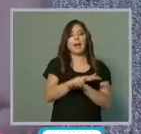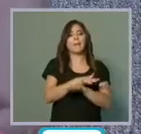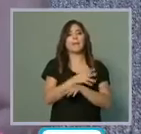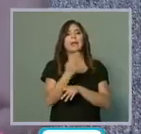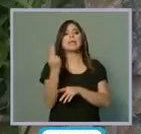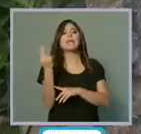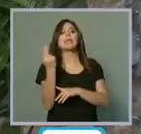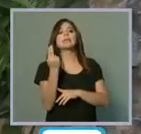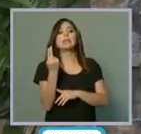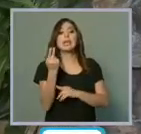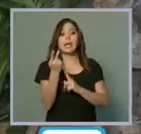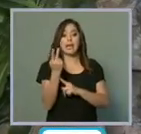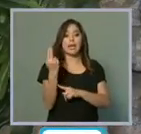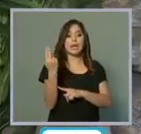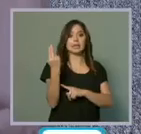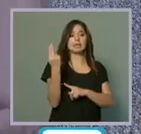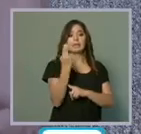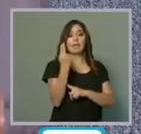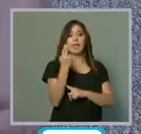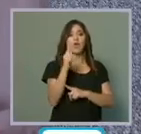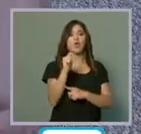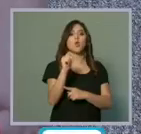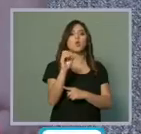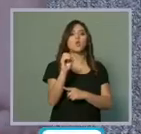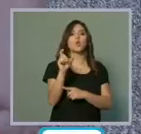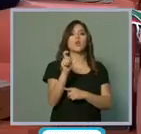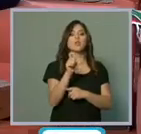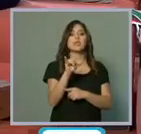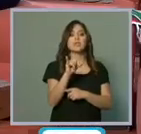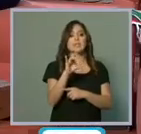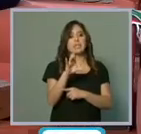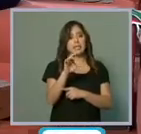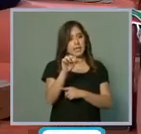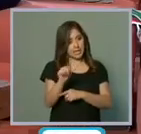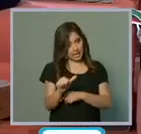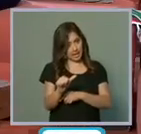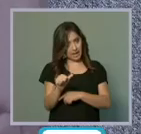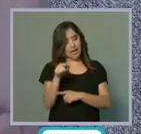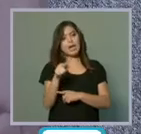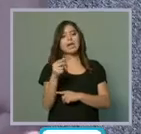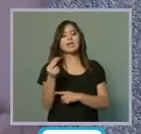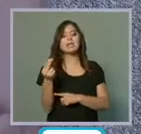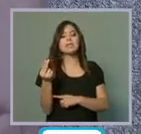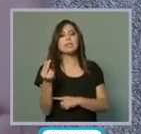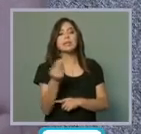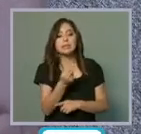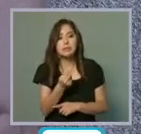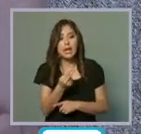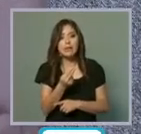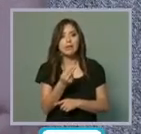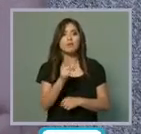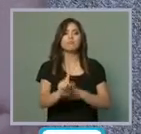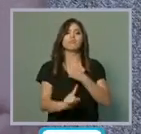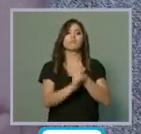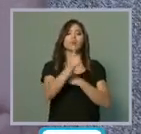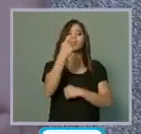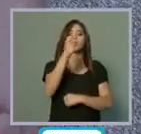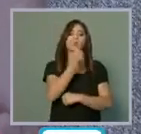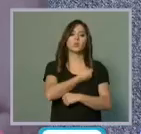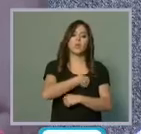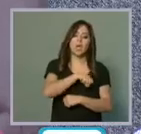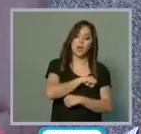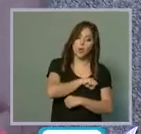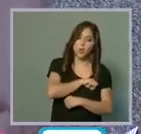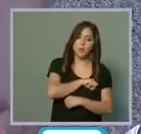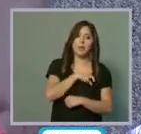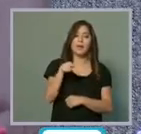tóxica, ¿sí? Y subrayemos porque hay necesidades, comer es una necesidad, Claro, pero no es pero es tóxico, básica. depende de lo que tú estés comiendo. Ok. Pero